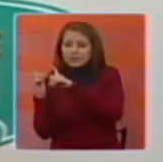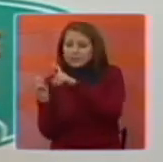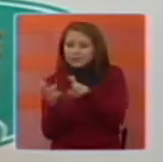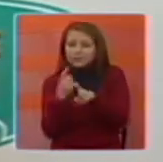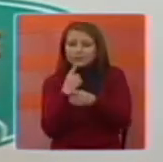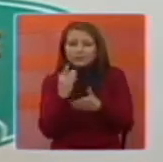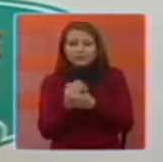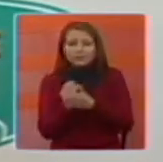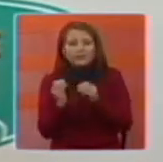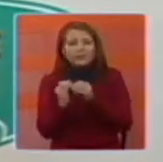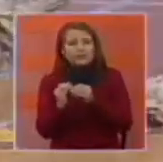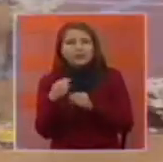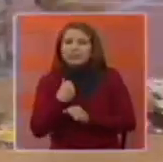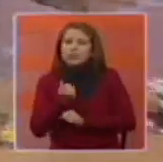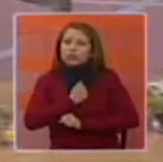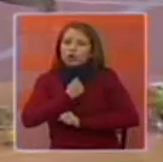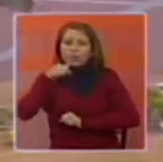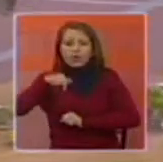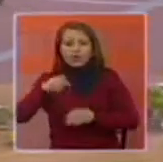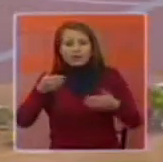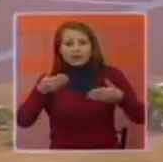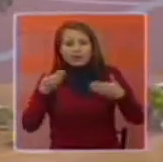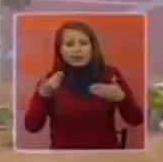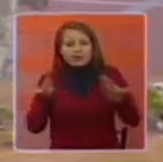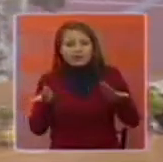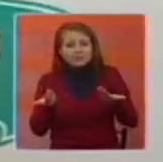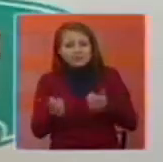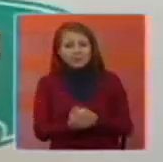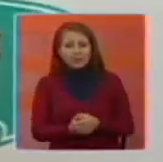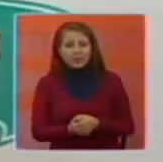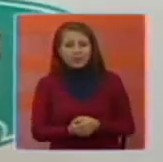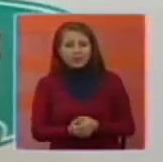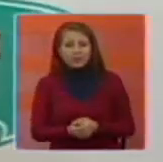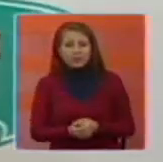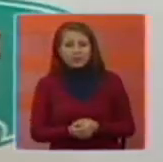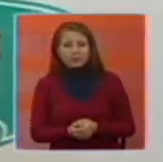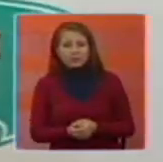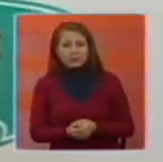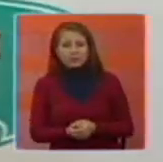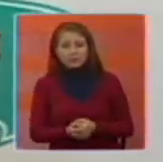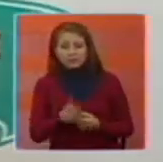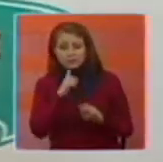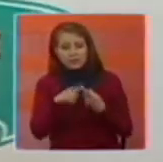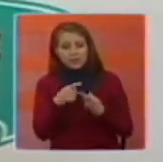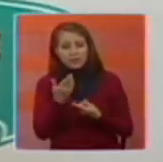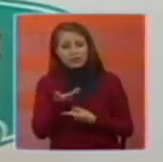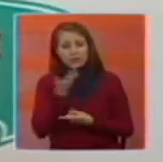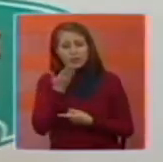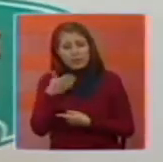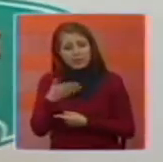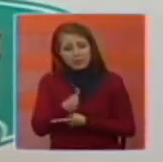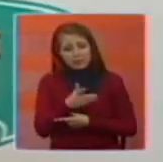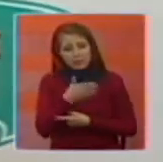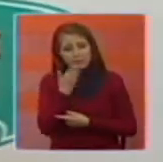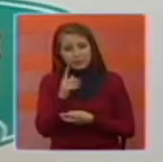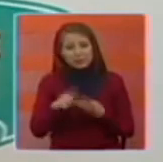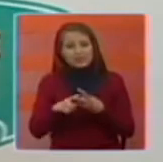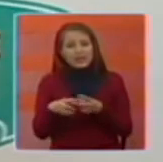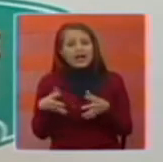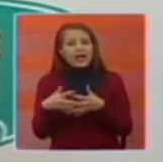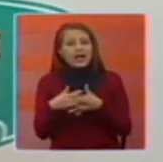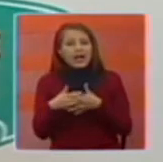dices la receta más típica de Guayaquil, bueno, déjenme decirles que ha ganado el encebollado. Y el arroz